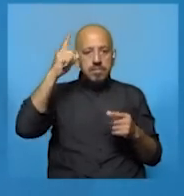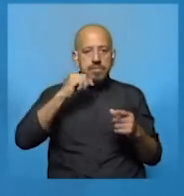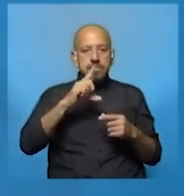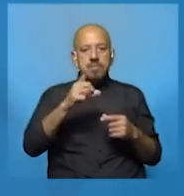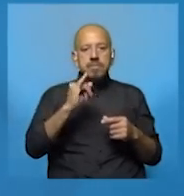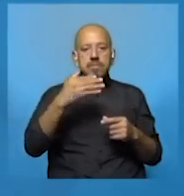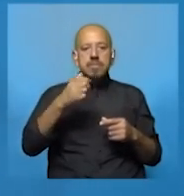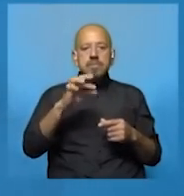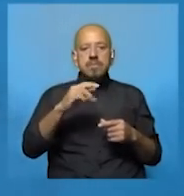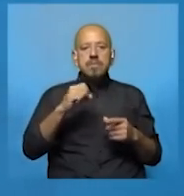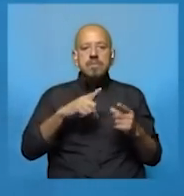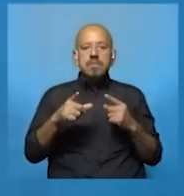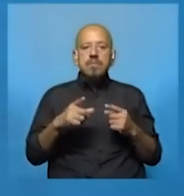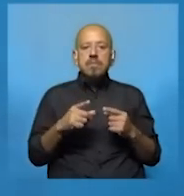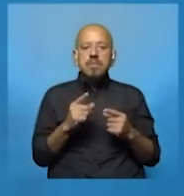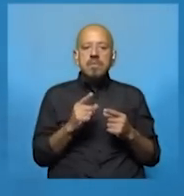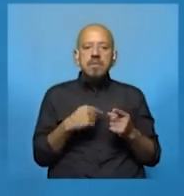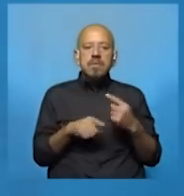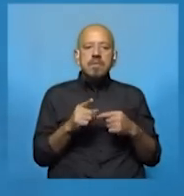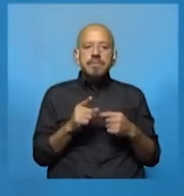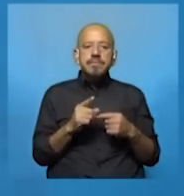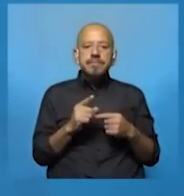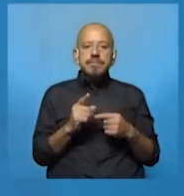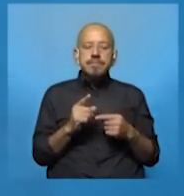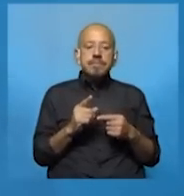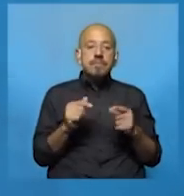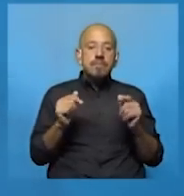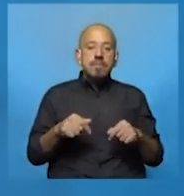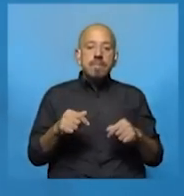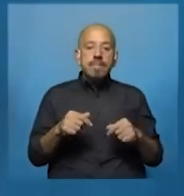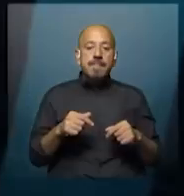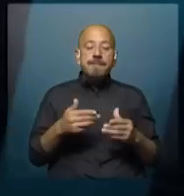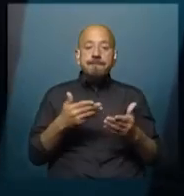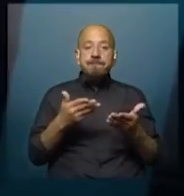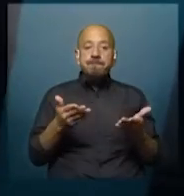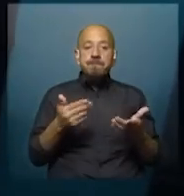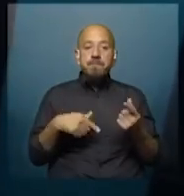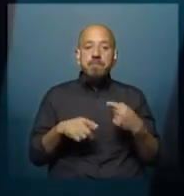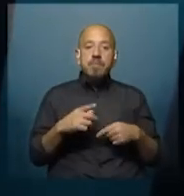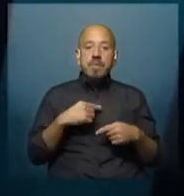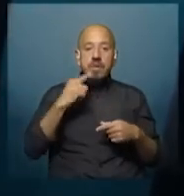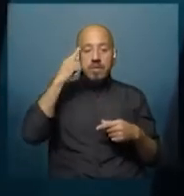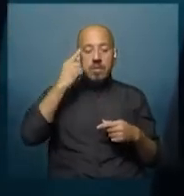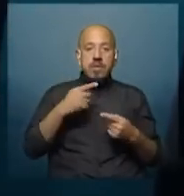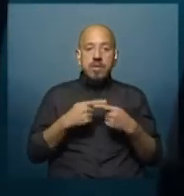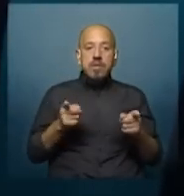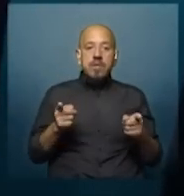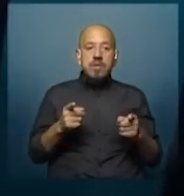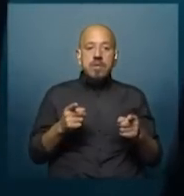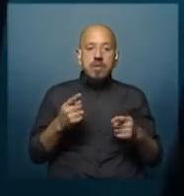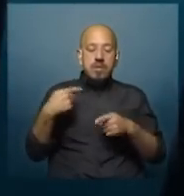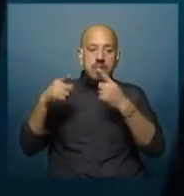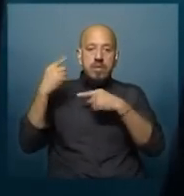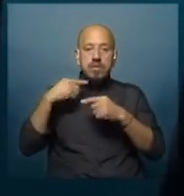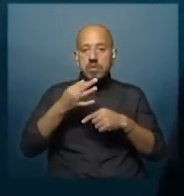pensando en esto no con esta idea entonces Claro hoy la mirada de este lugar capaz que es otra en esa época no hablábamos mucho